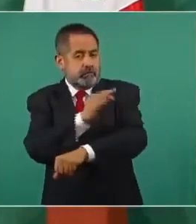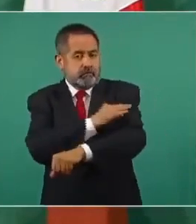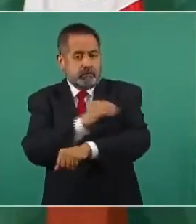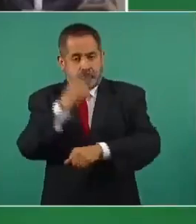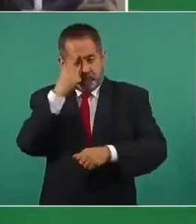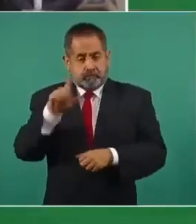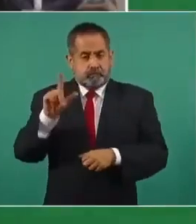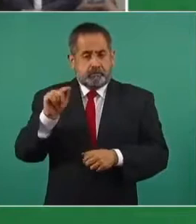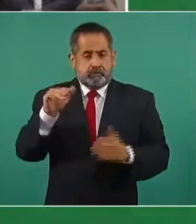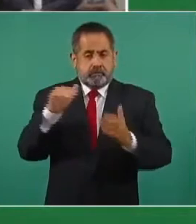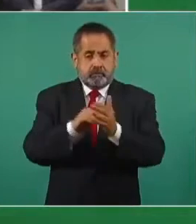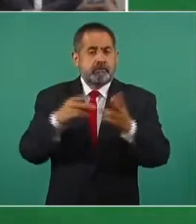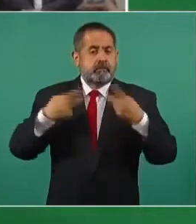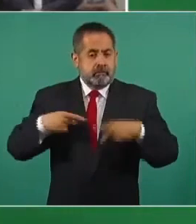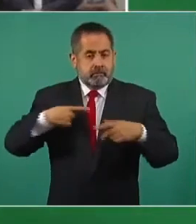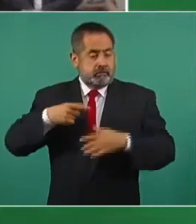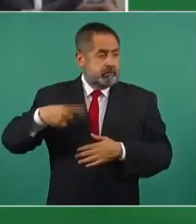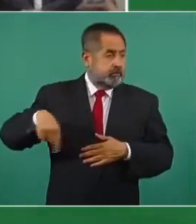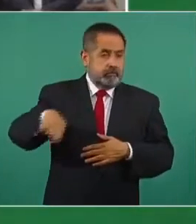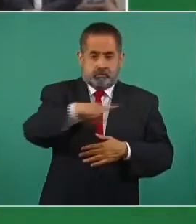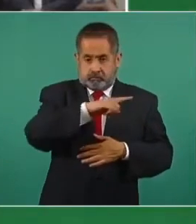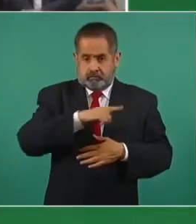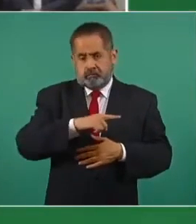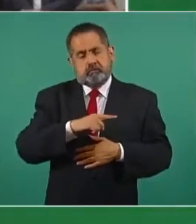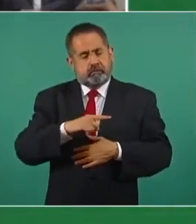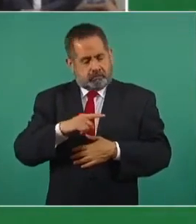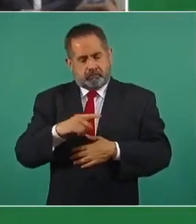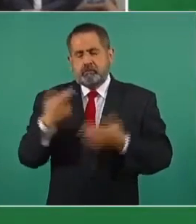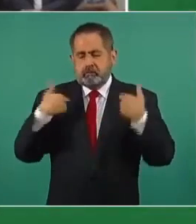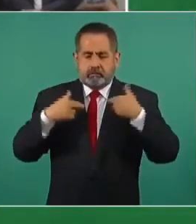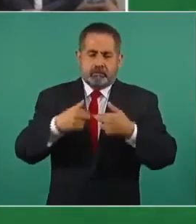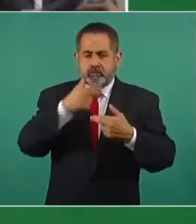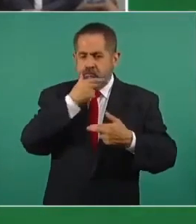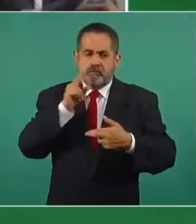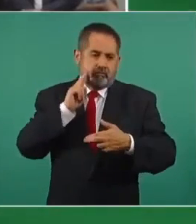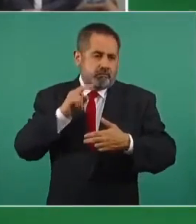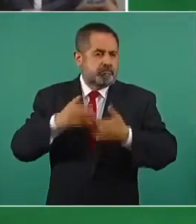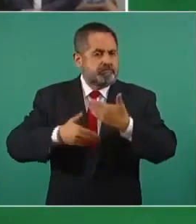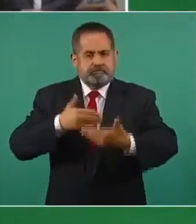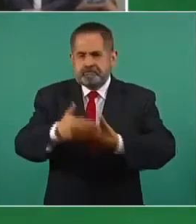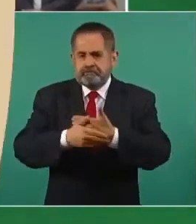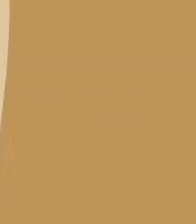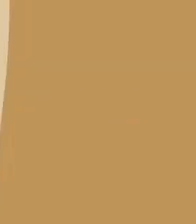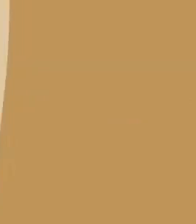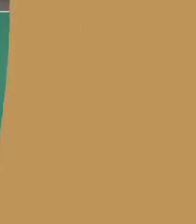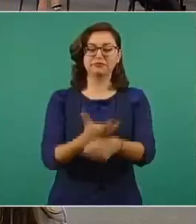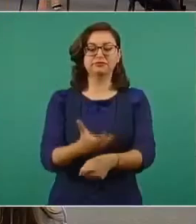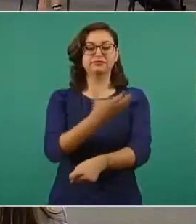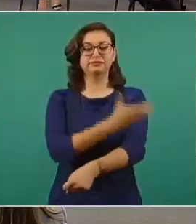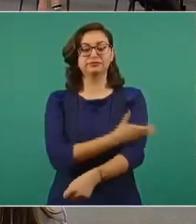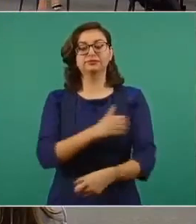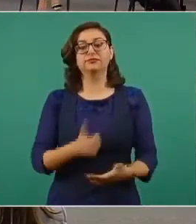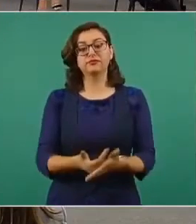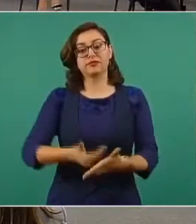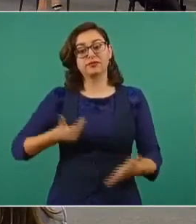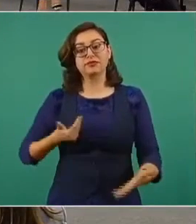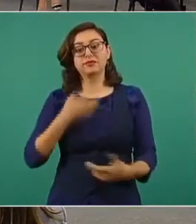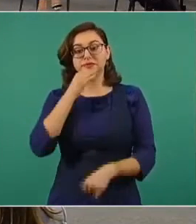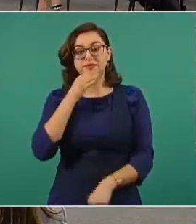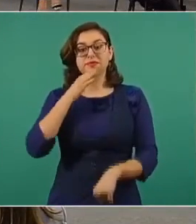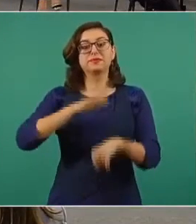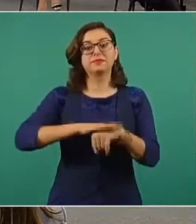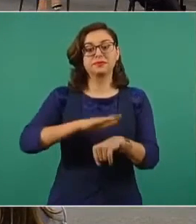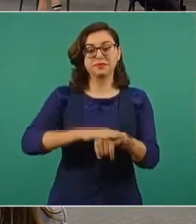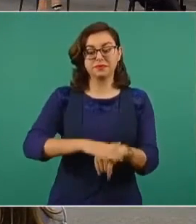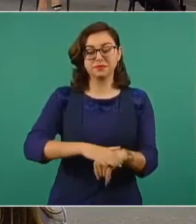a 70,000 personas que hacen posible la marcha de la educación en el estado de Chihuahua. De la producción de